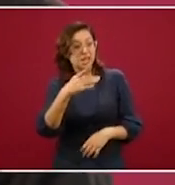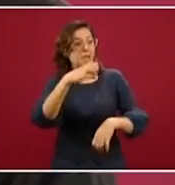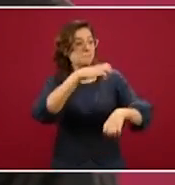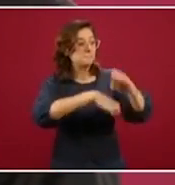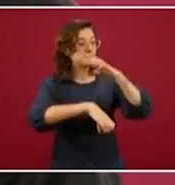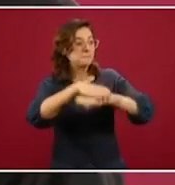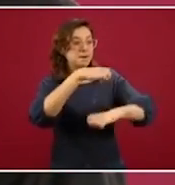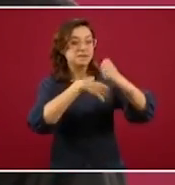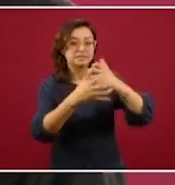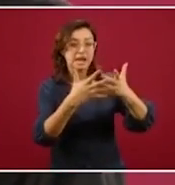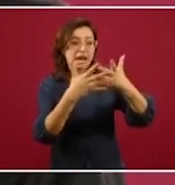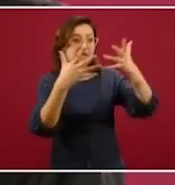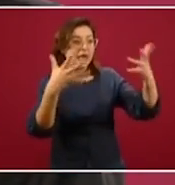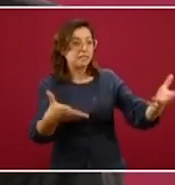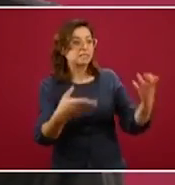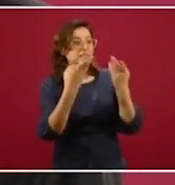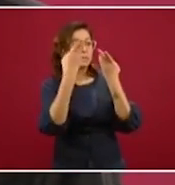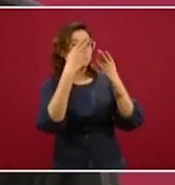empresarios, banqueros,